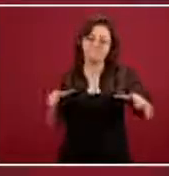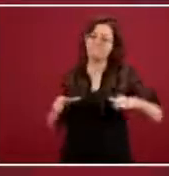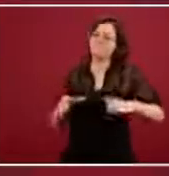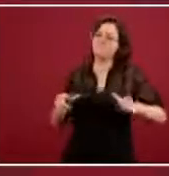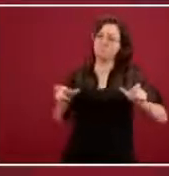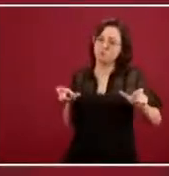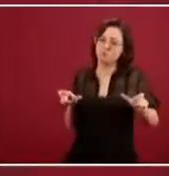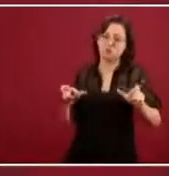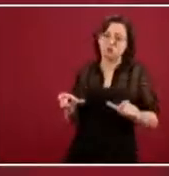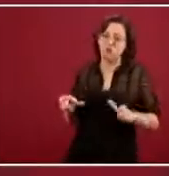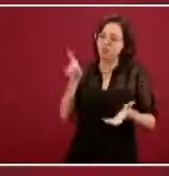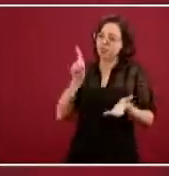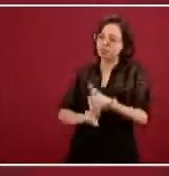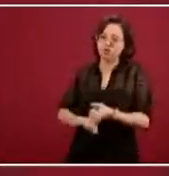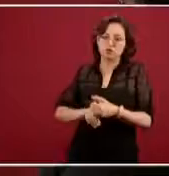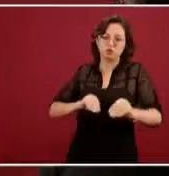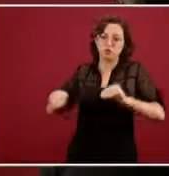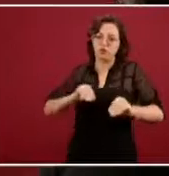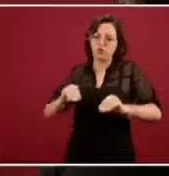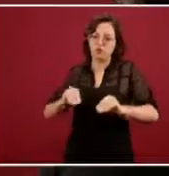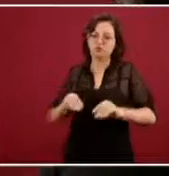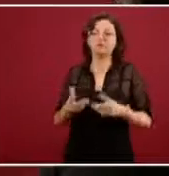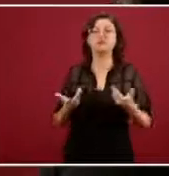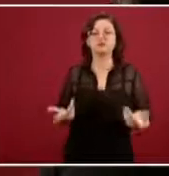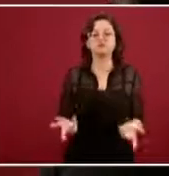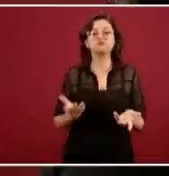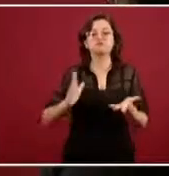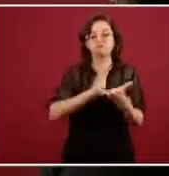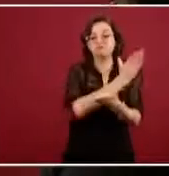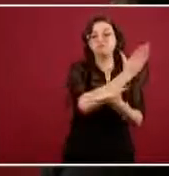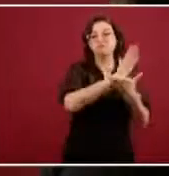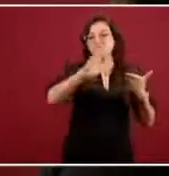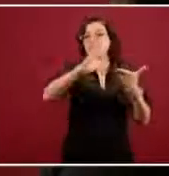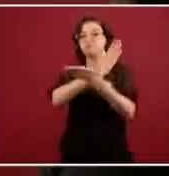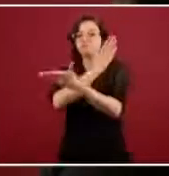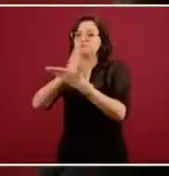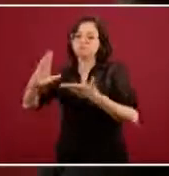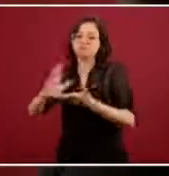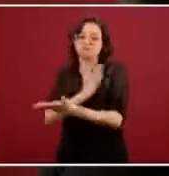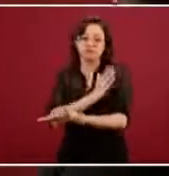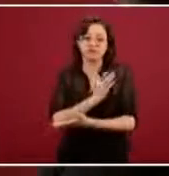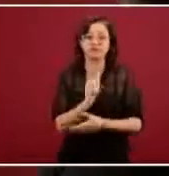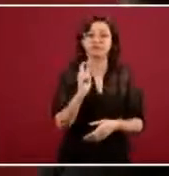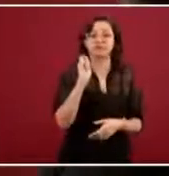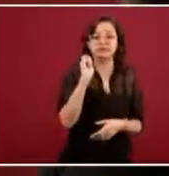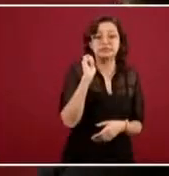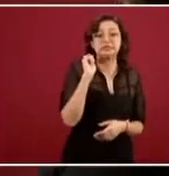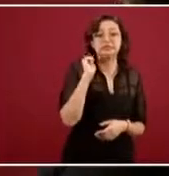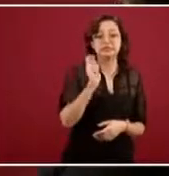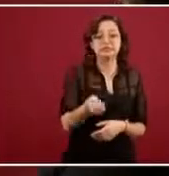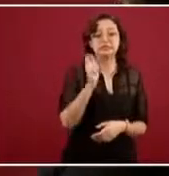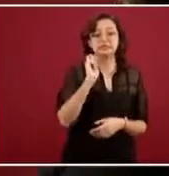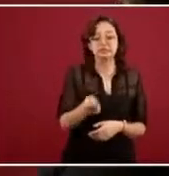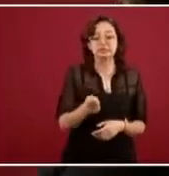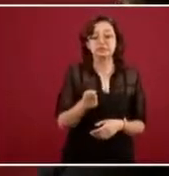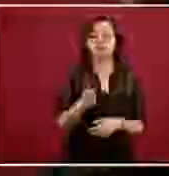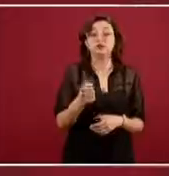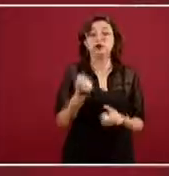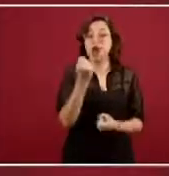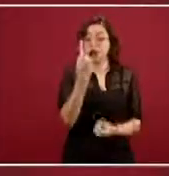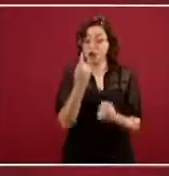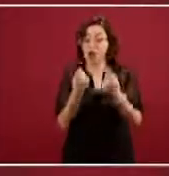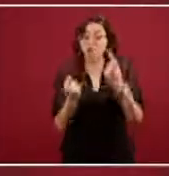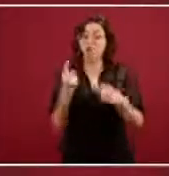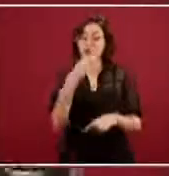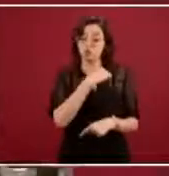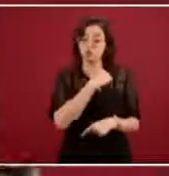movilidad interna en el país. Entonces, la segmentación básicamente lo que quiere decir es: vamos a tomar un conjunto de